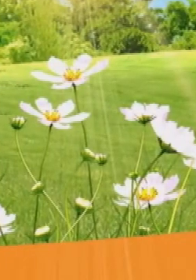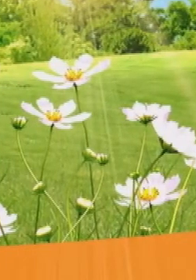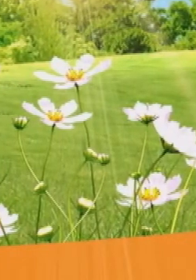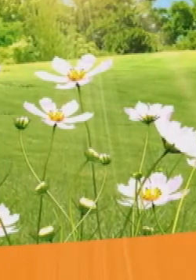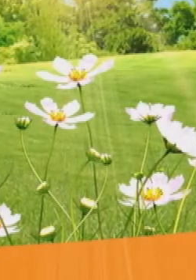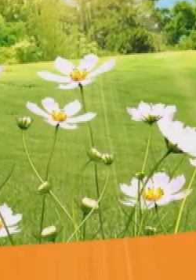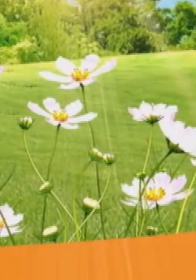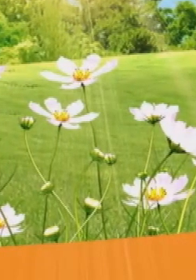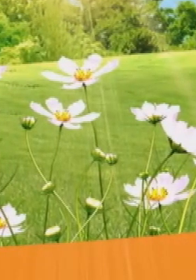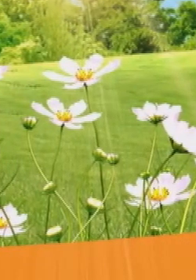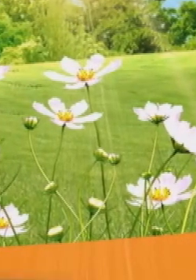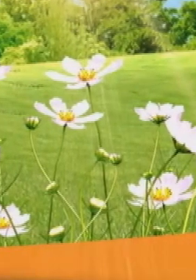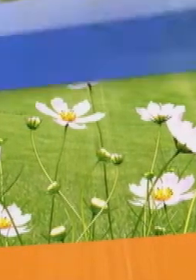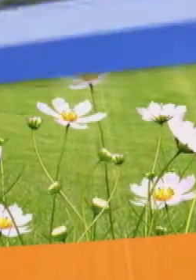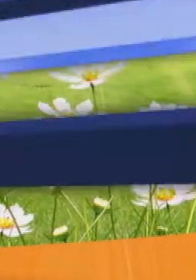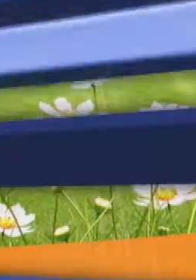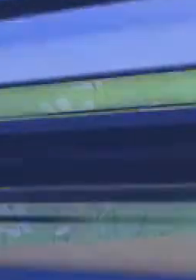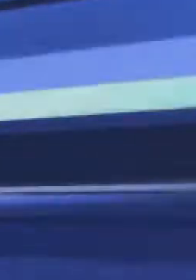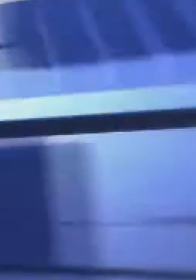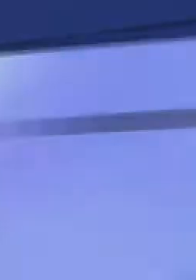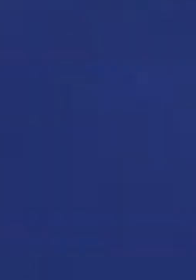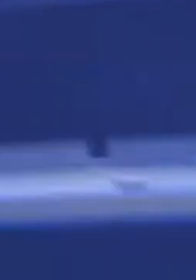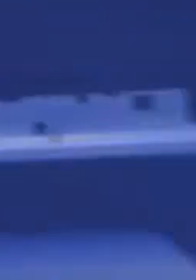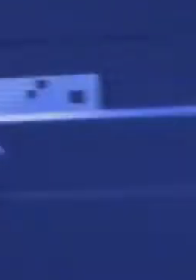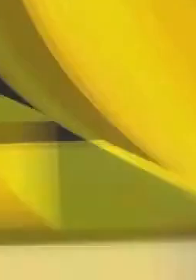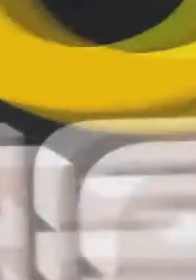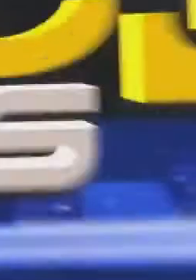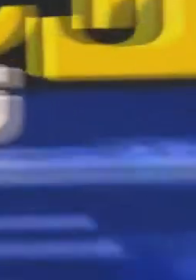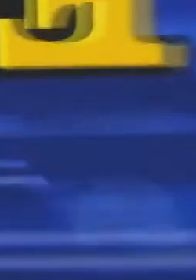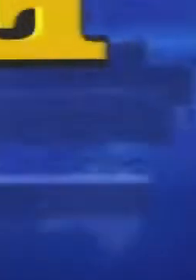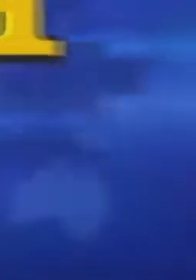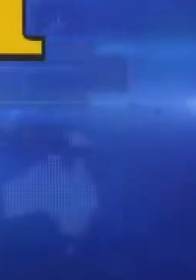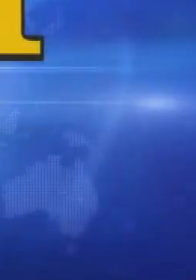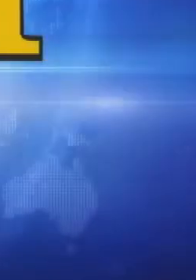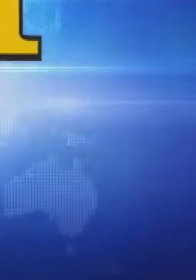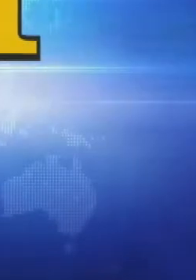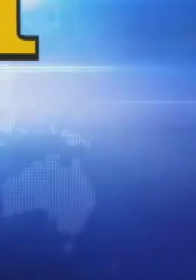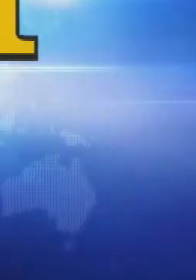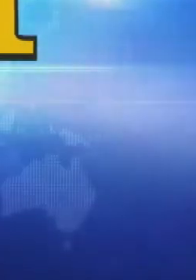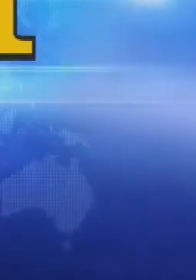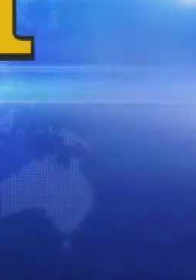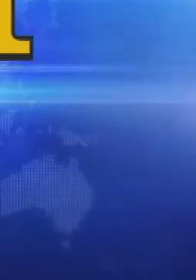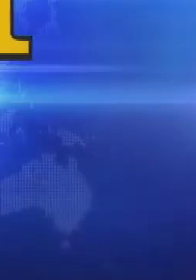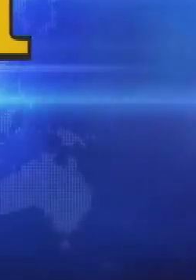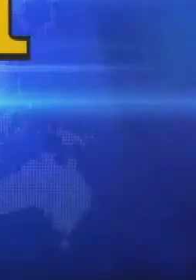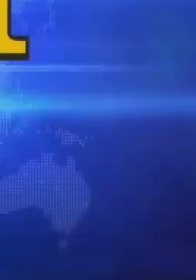Delicias, líder en limpieza. Enlace Noticias, el noticiero que usted quiere ver.